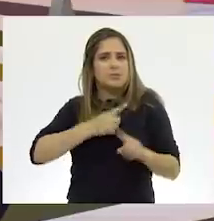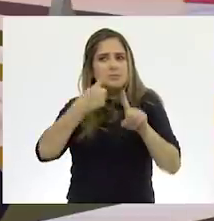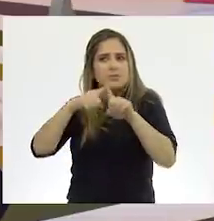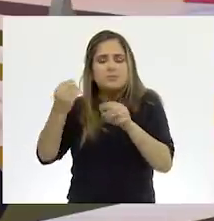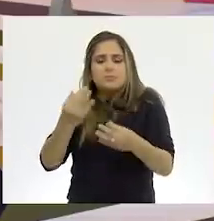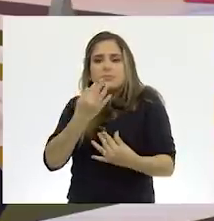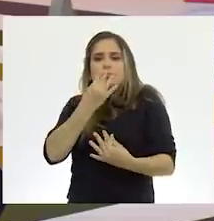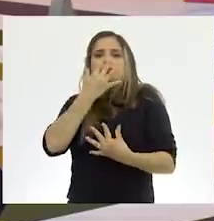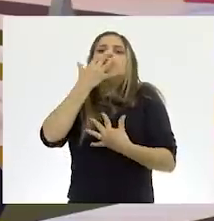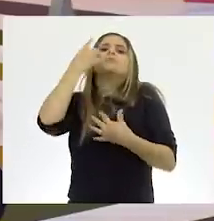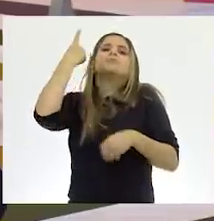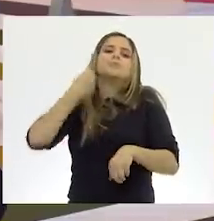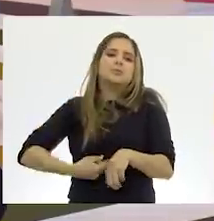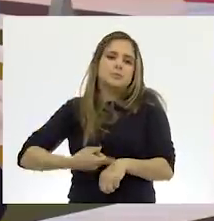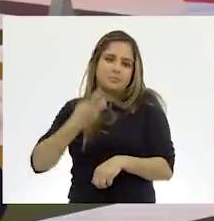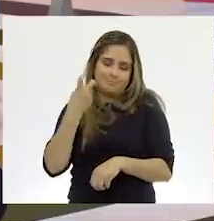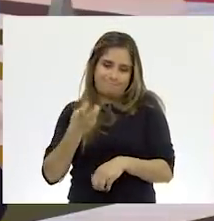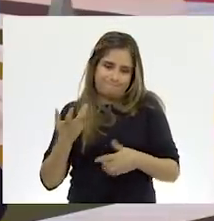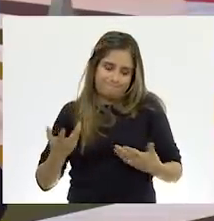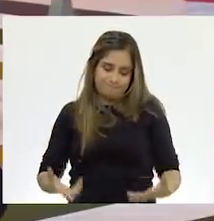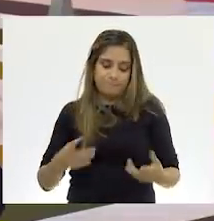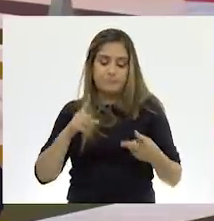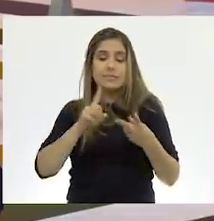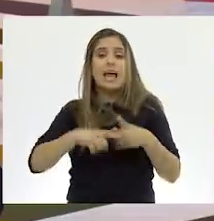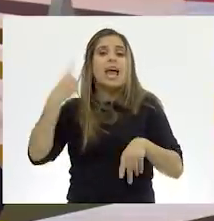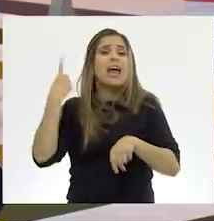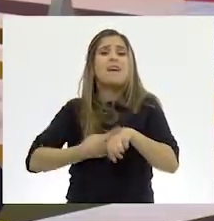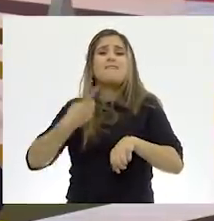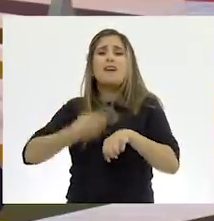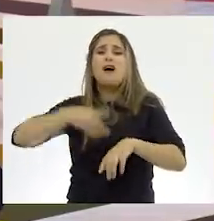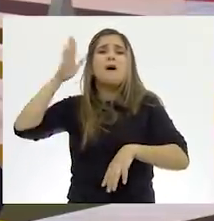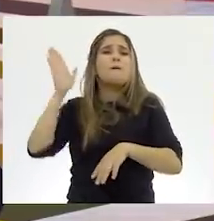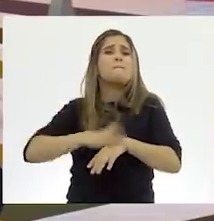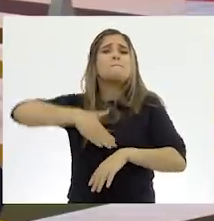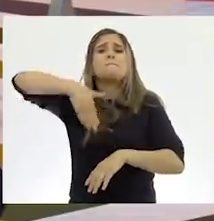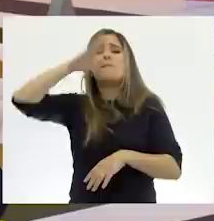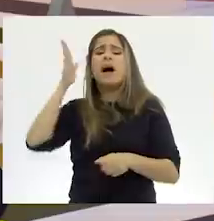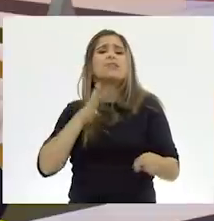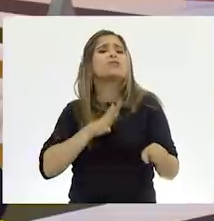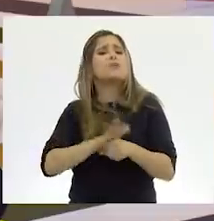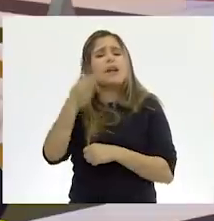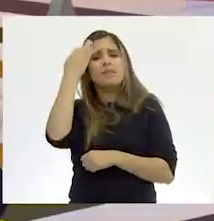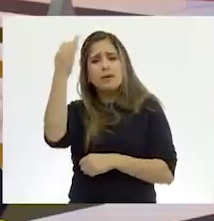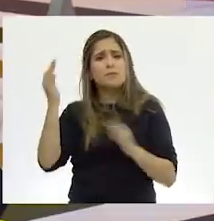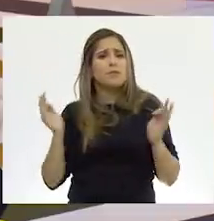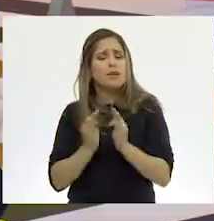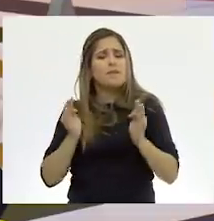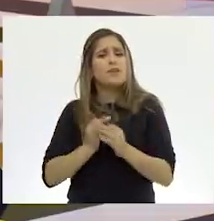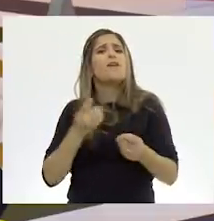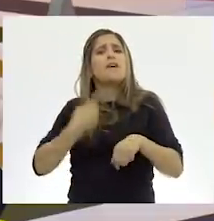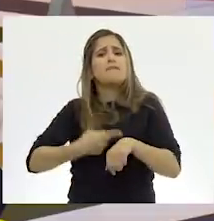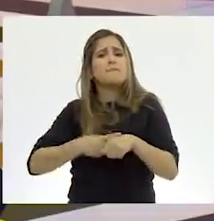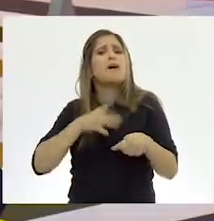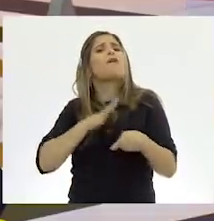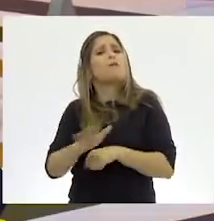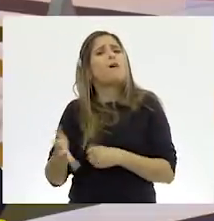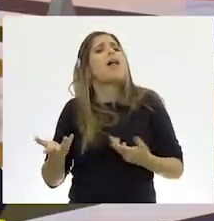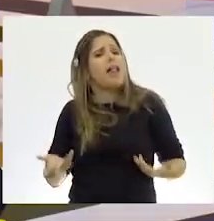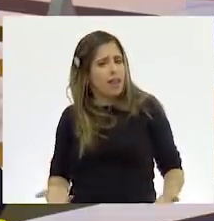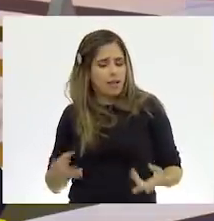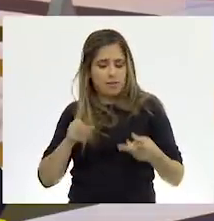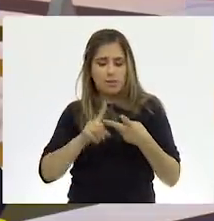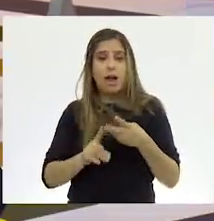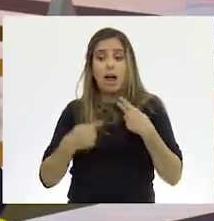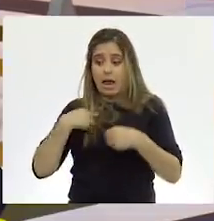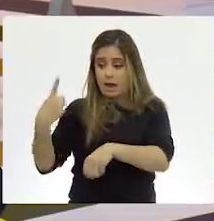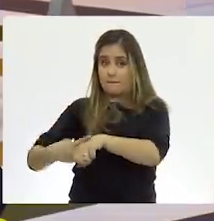Tenemos, si nos recordamos mal, enfermedades más frecuentes durante el invierno. el qué hacer para